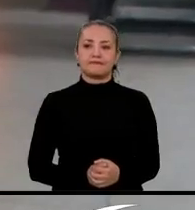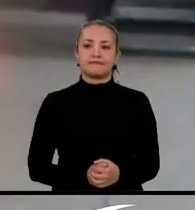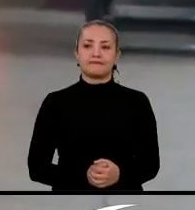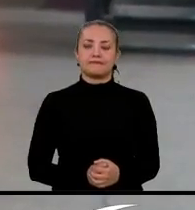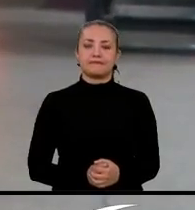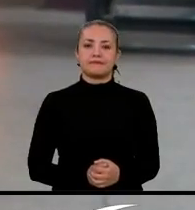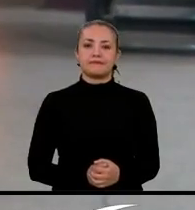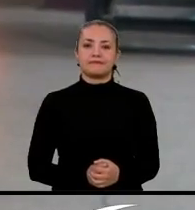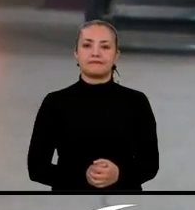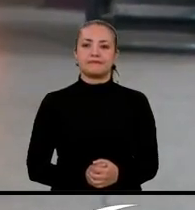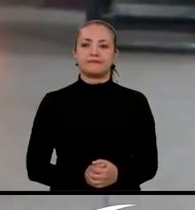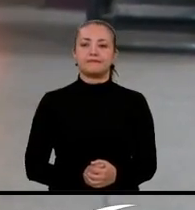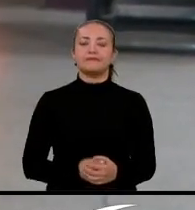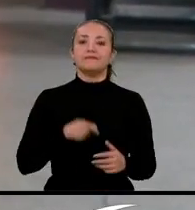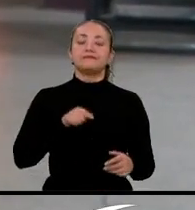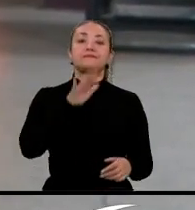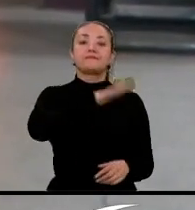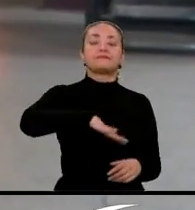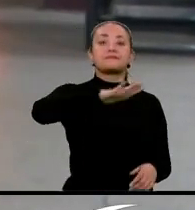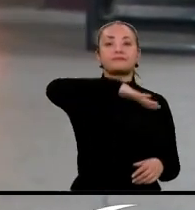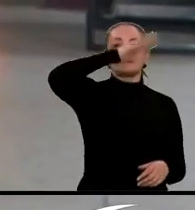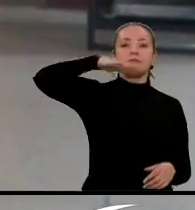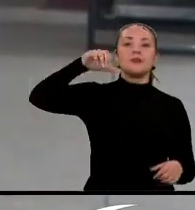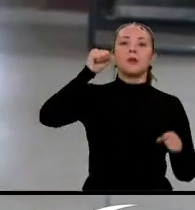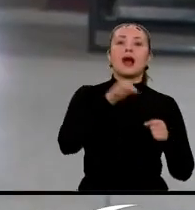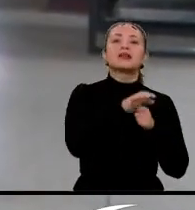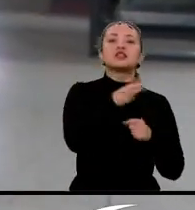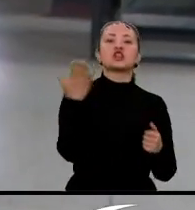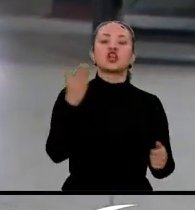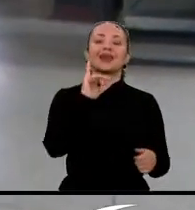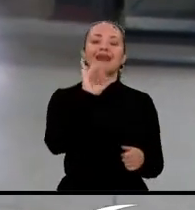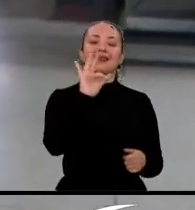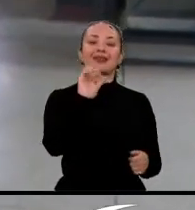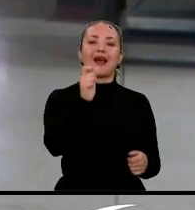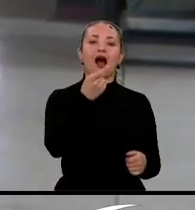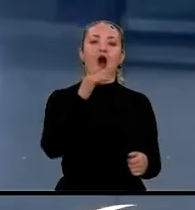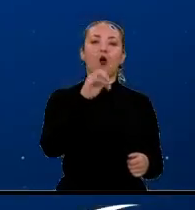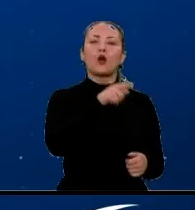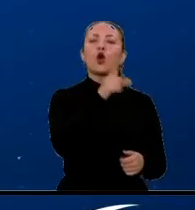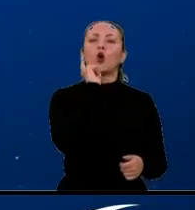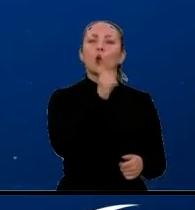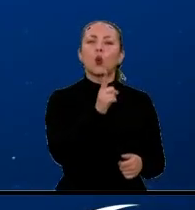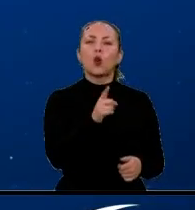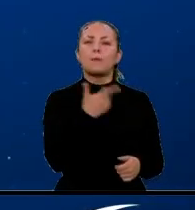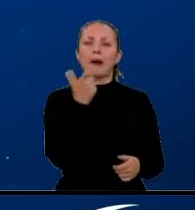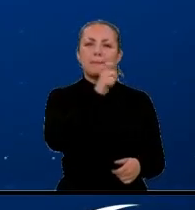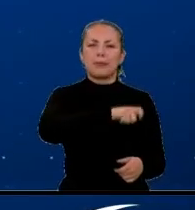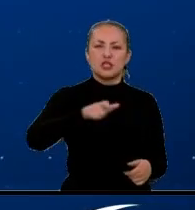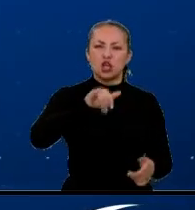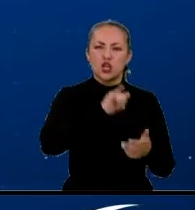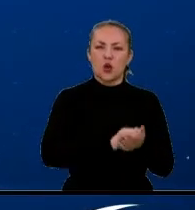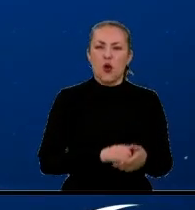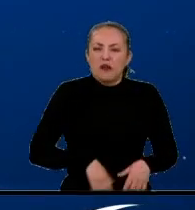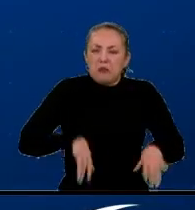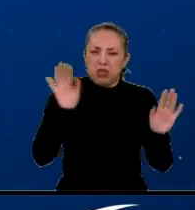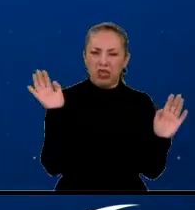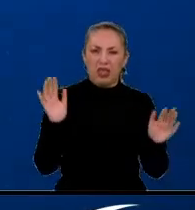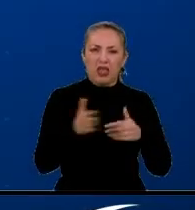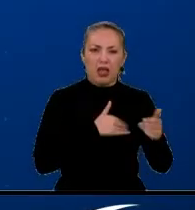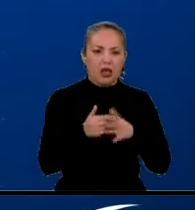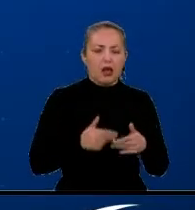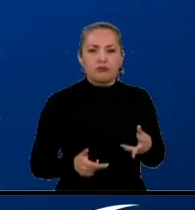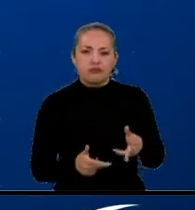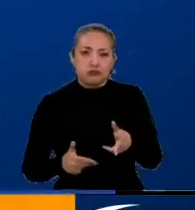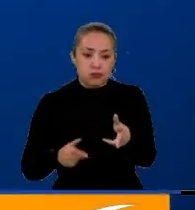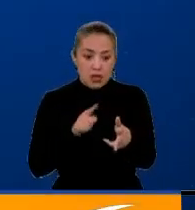Y hay indignación en el departamento de Antioquia, específicamente en el municipio de Itagüí, por una imprudencia vial. Dos personas iban en motocicleta, a la